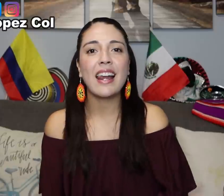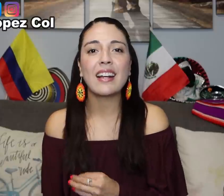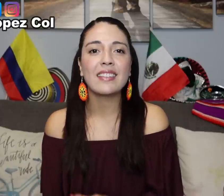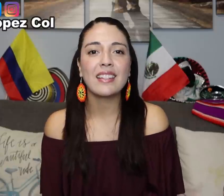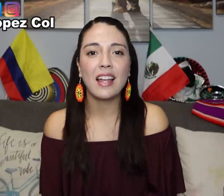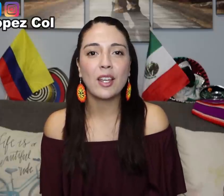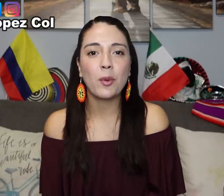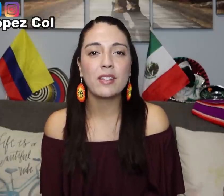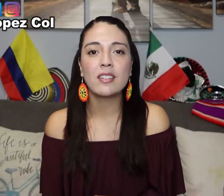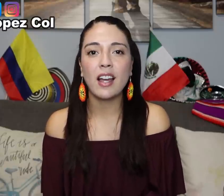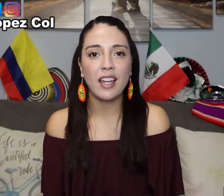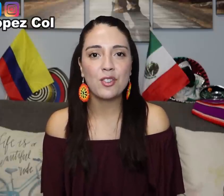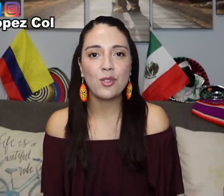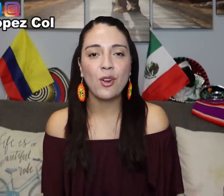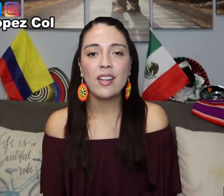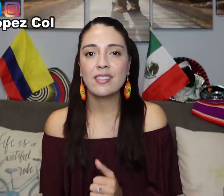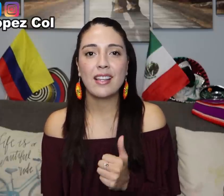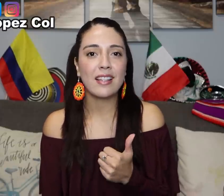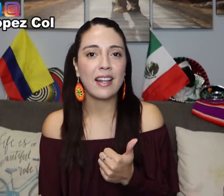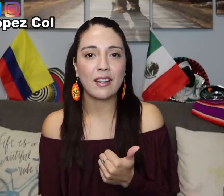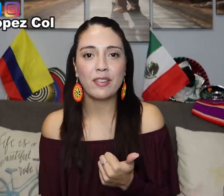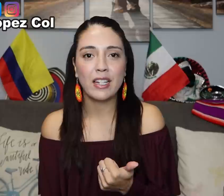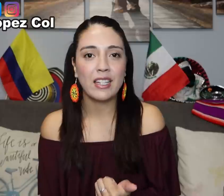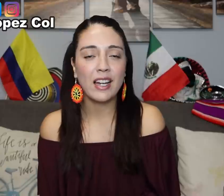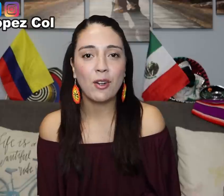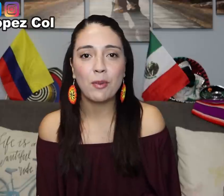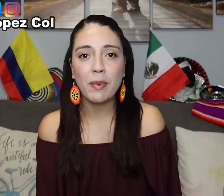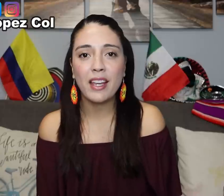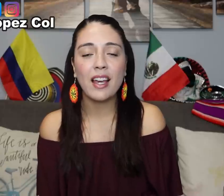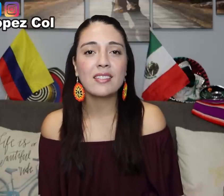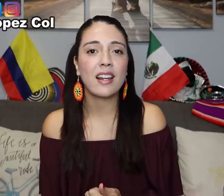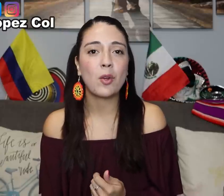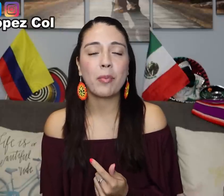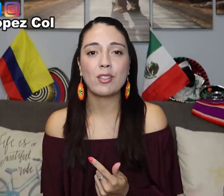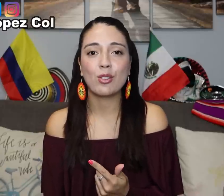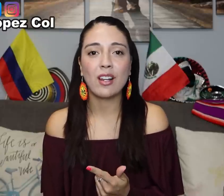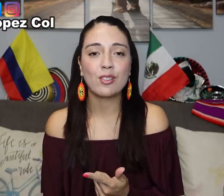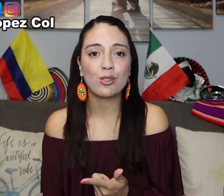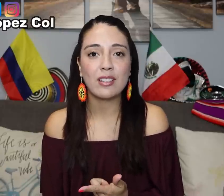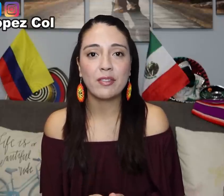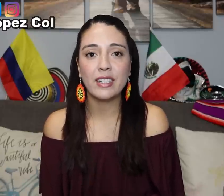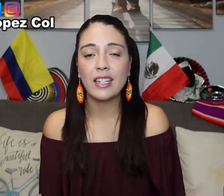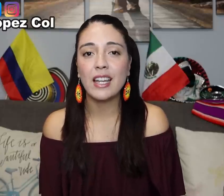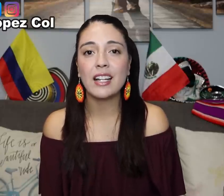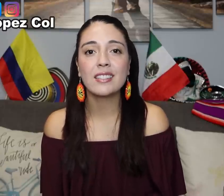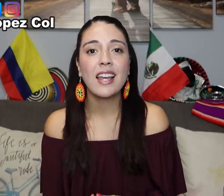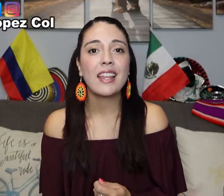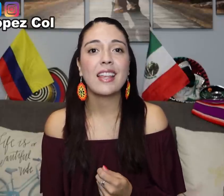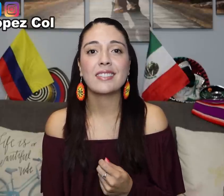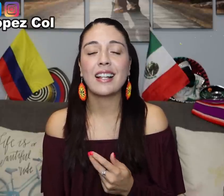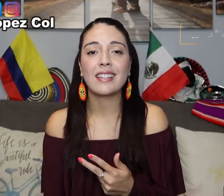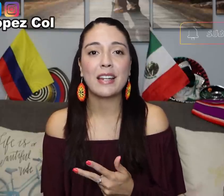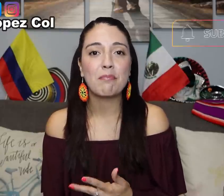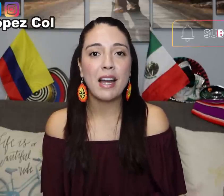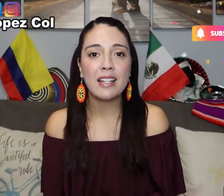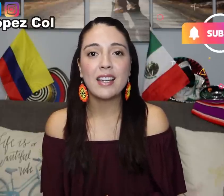listar la cantidad de obras que ha hecho, desde la refinería Olmeca, desde la recuperación de las otras refinerías,